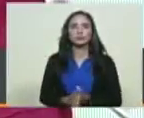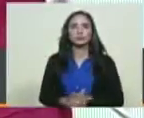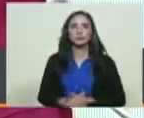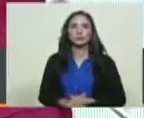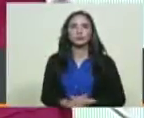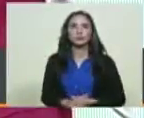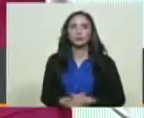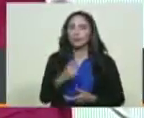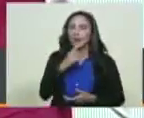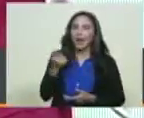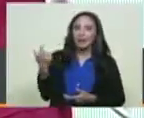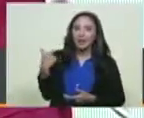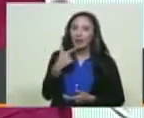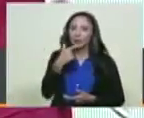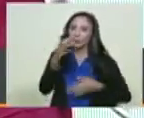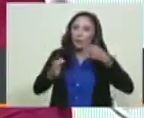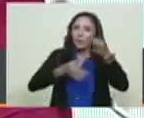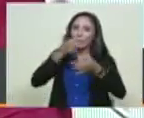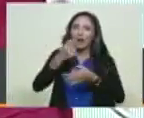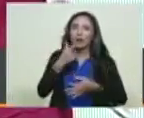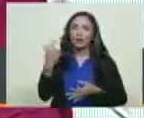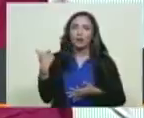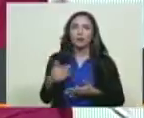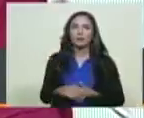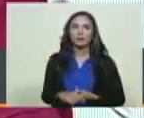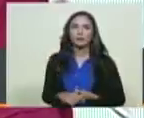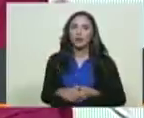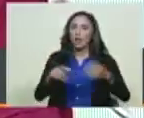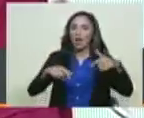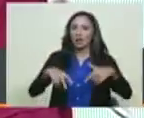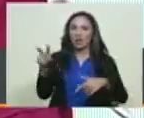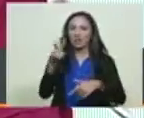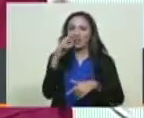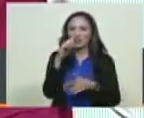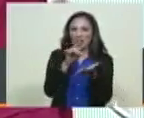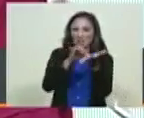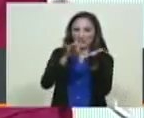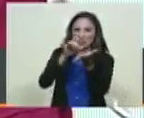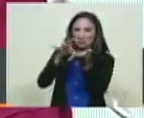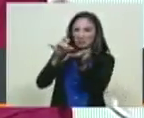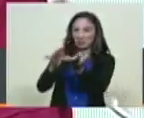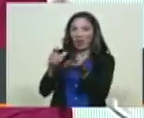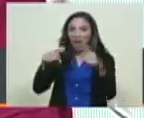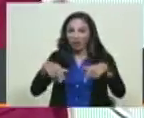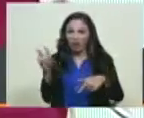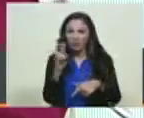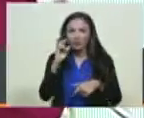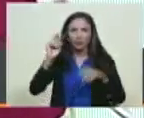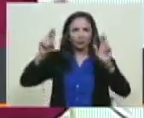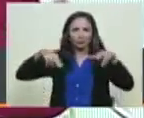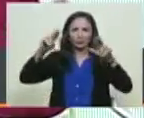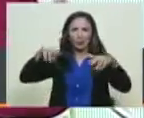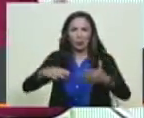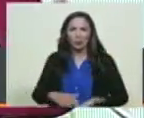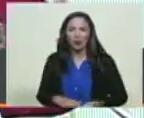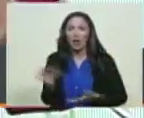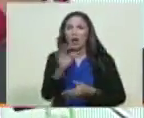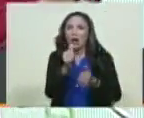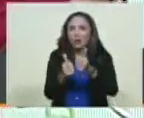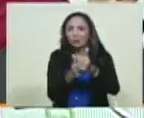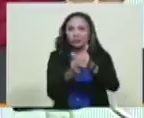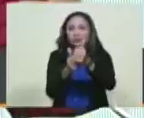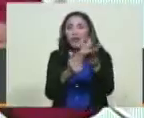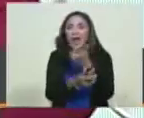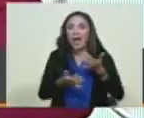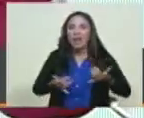yo lo dije ayer en venezuela no se discrimina a nadie no se persigue a nadie por su